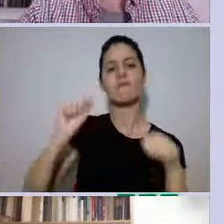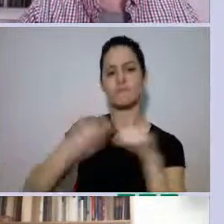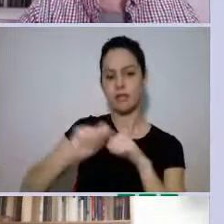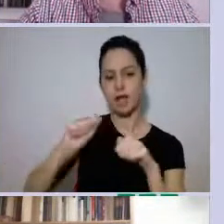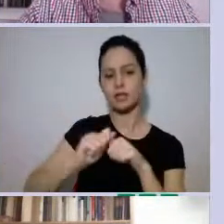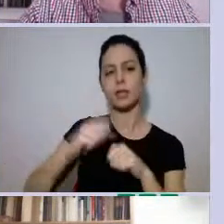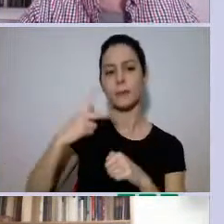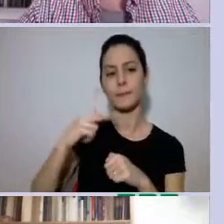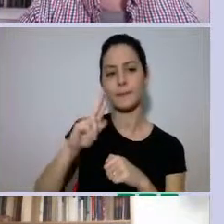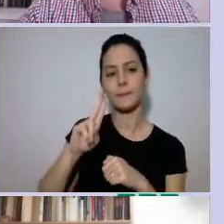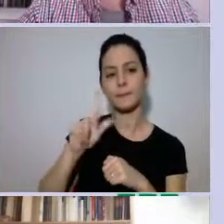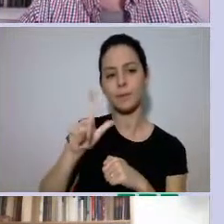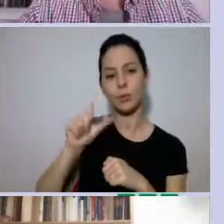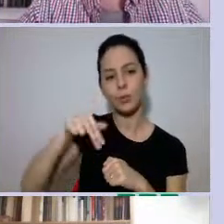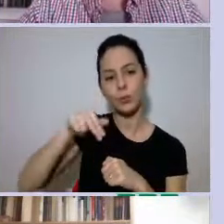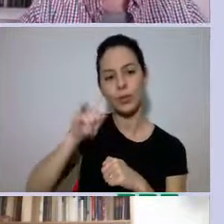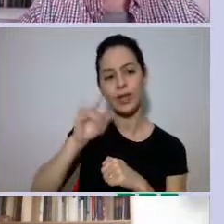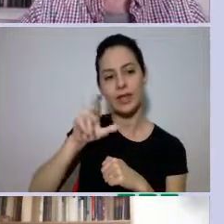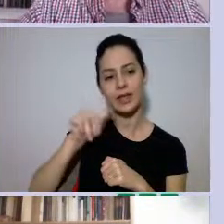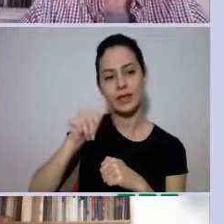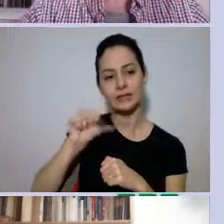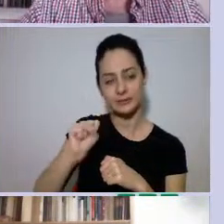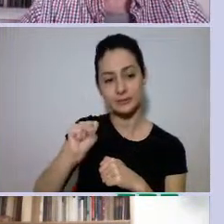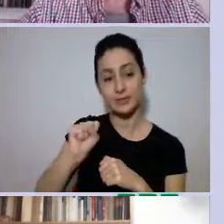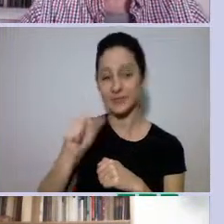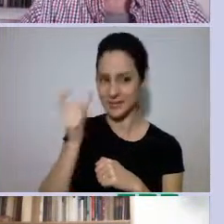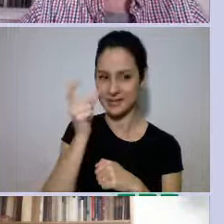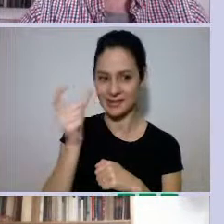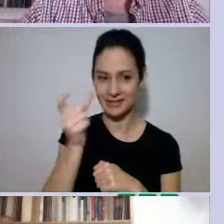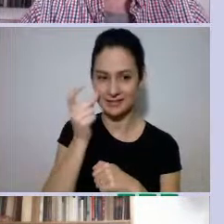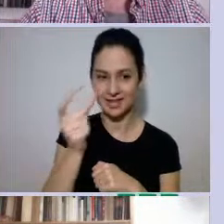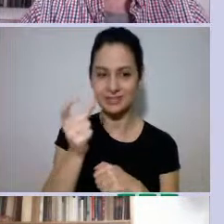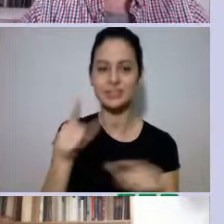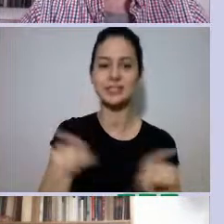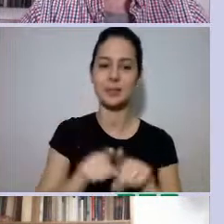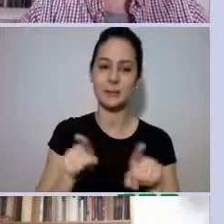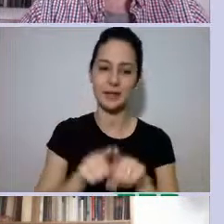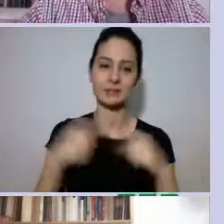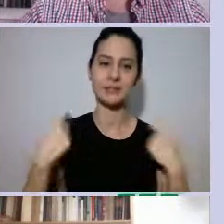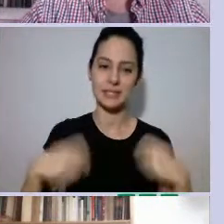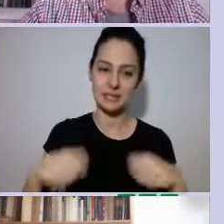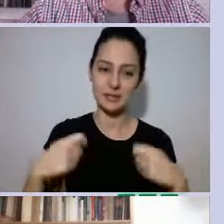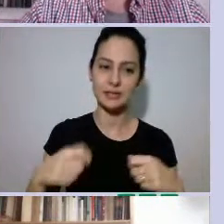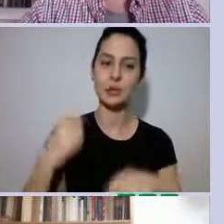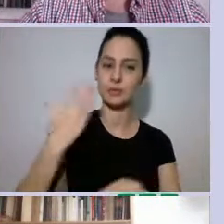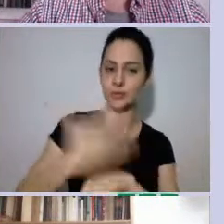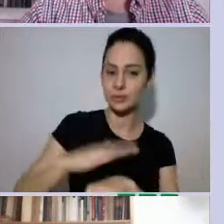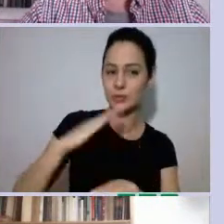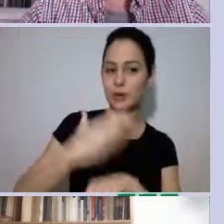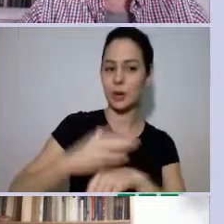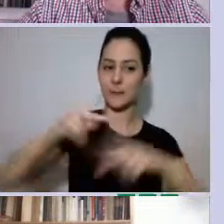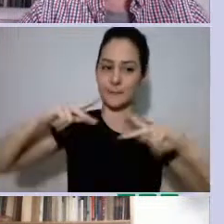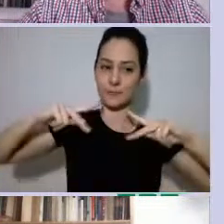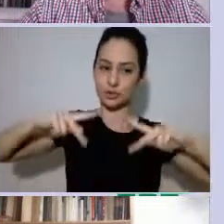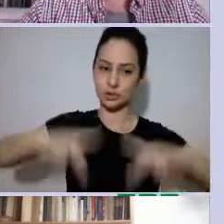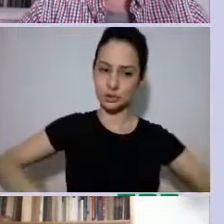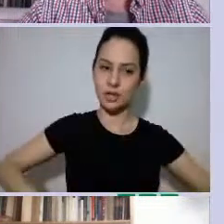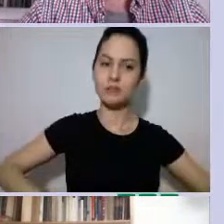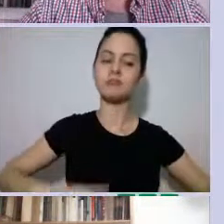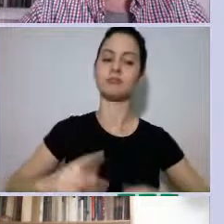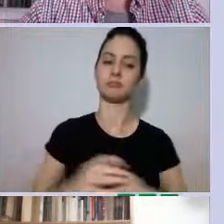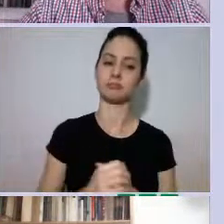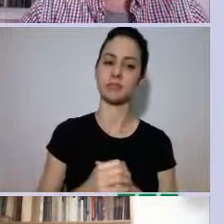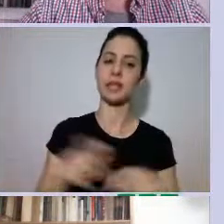la exclusión. Es interesante y es necesario un ejercicio de cuestionamiento de los roles asignados y de